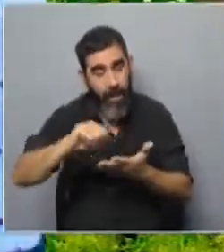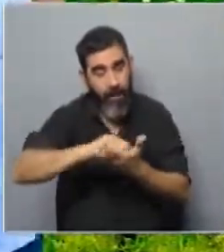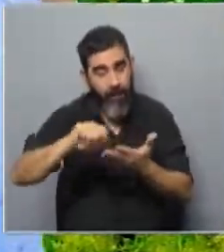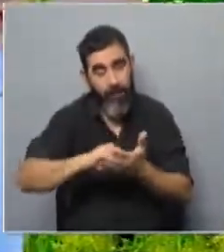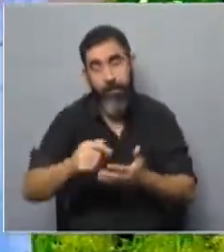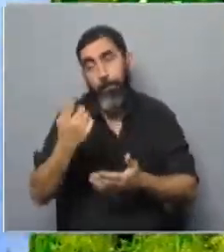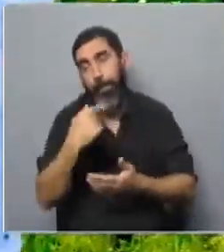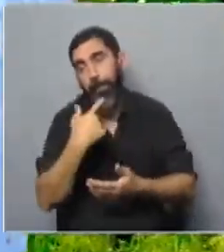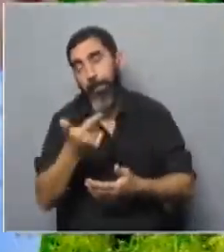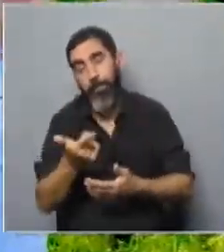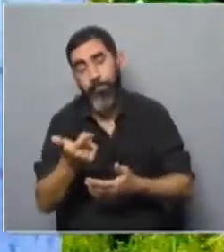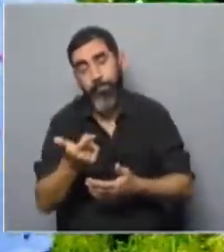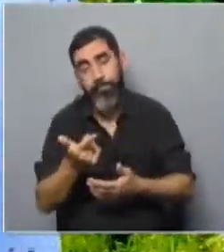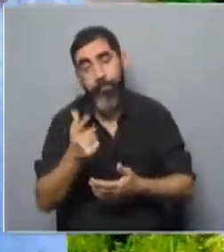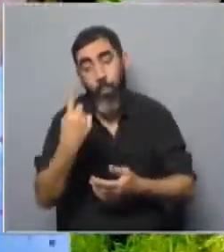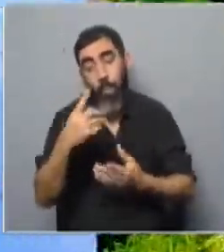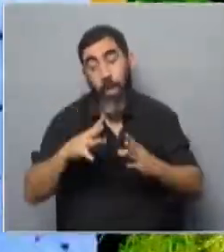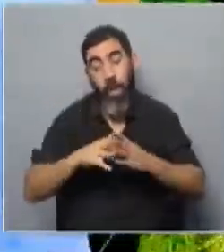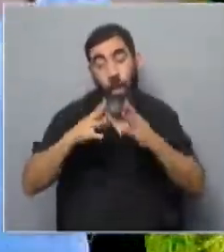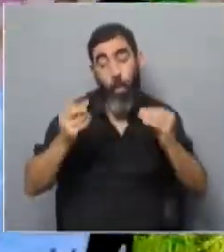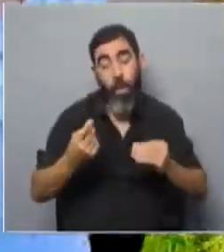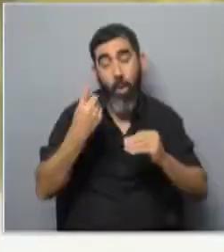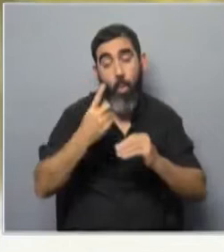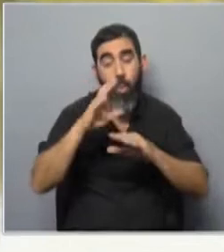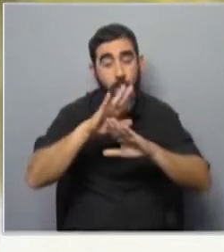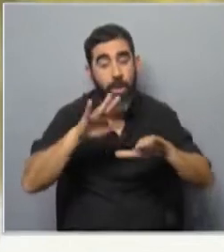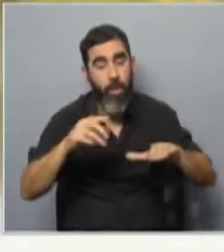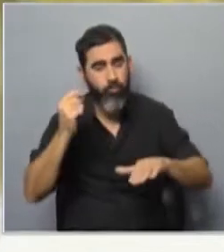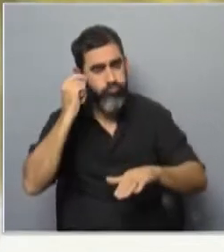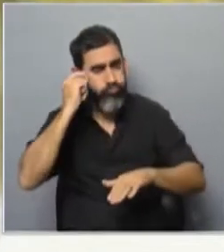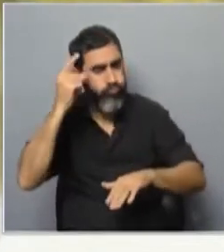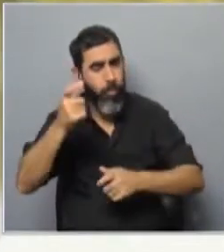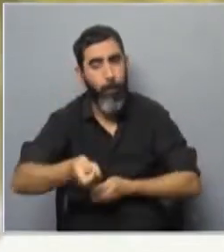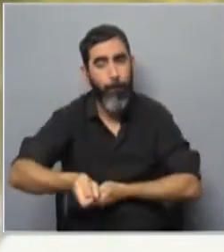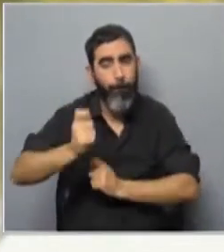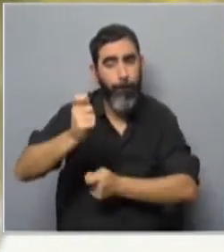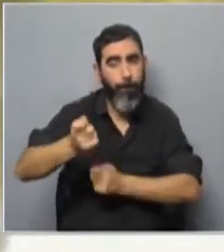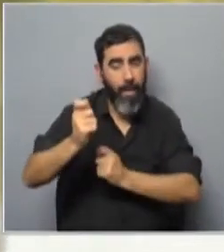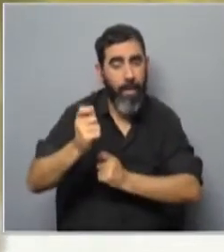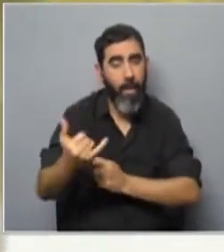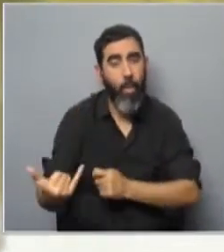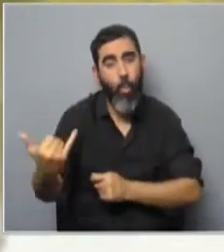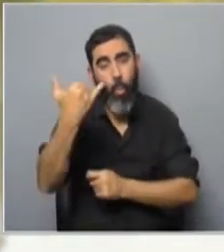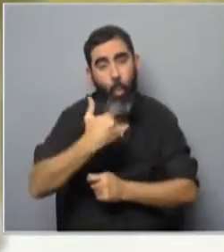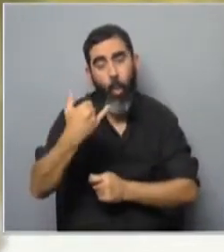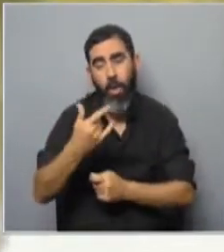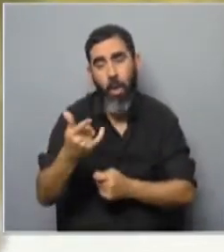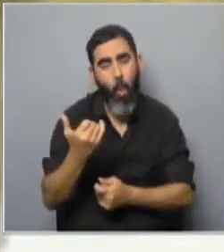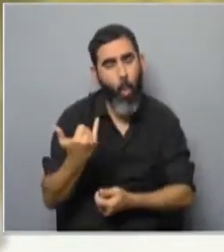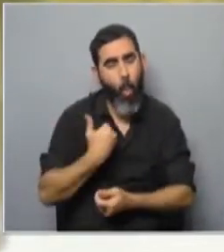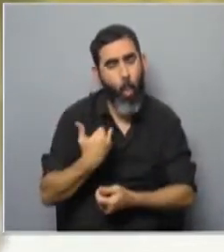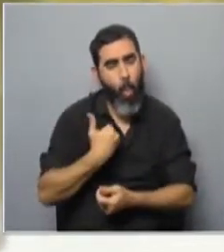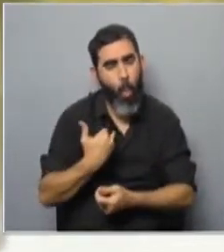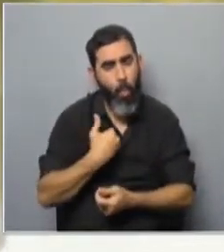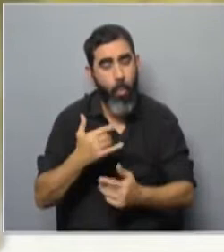ejemplo, trabajábamos en una escuela en la que un niño tenía muchísimos conocimientos sobre pesca. Nos contaba cómo, o sea, en